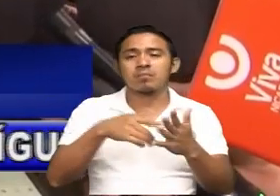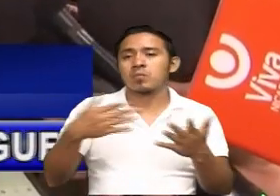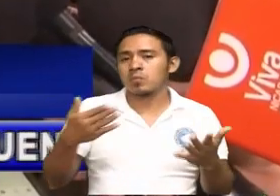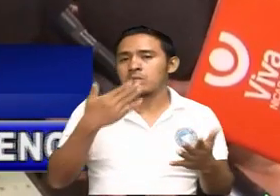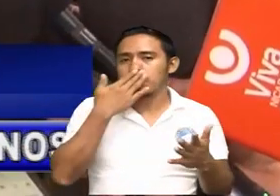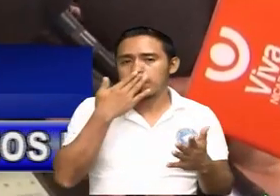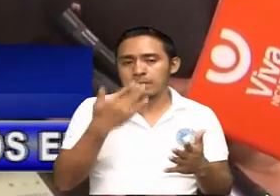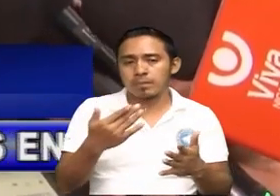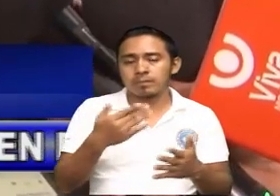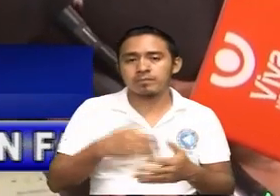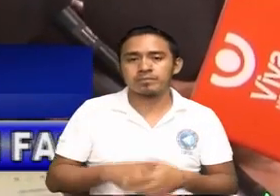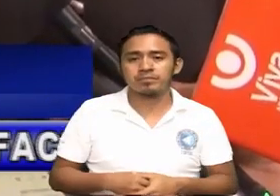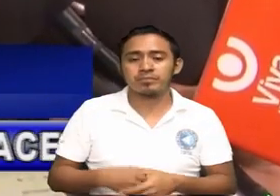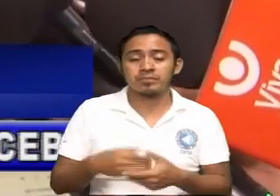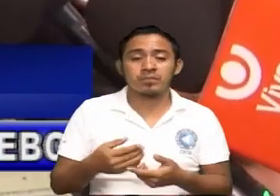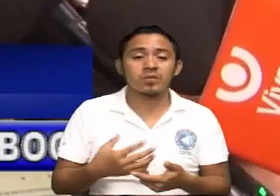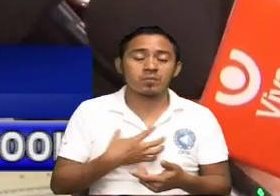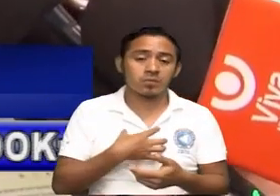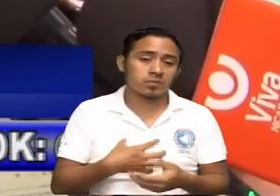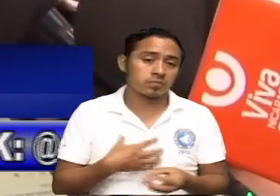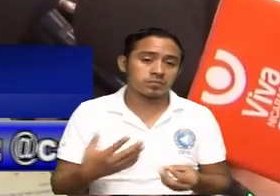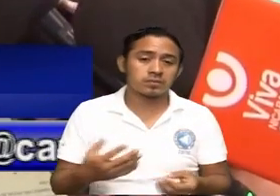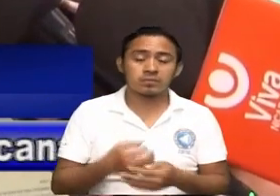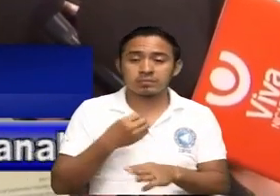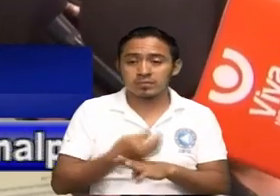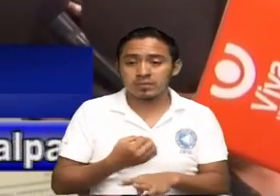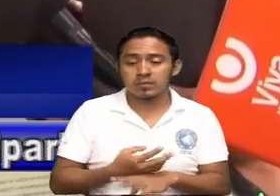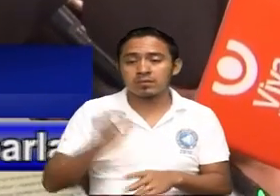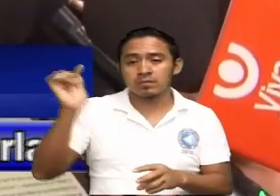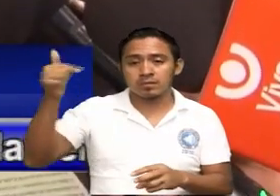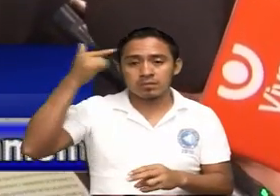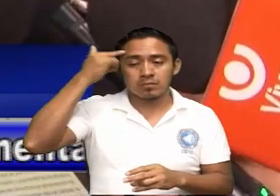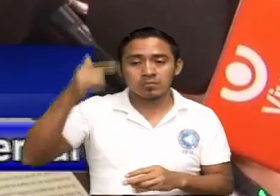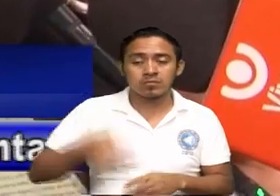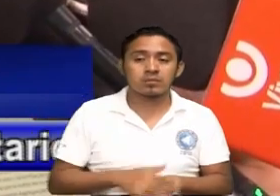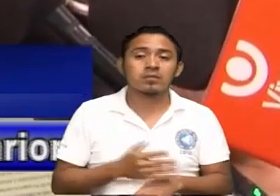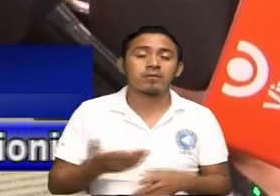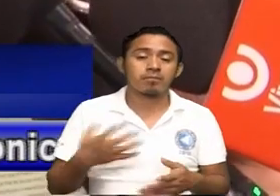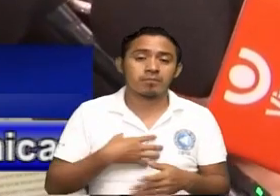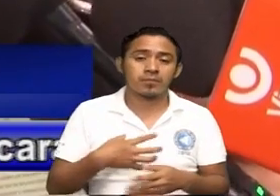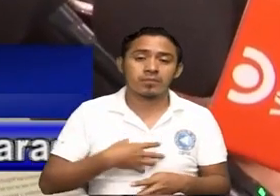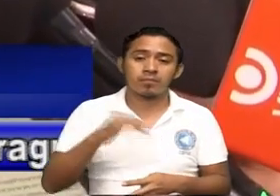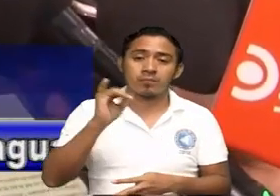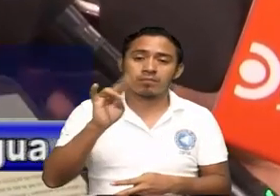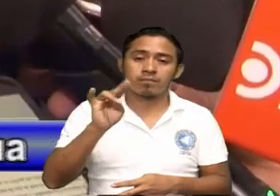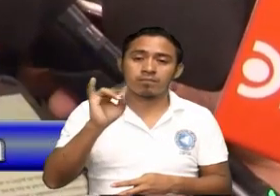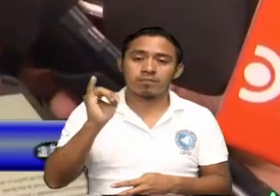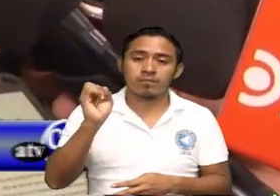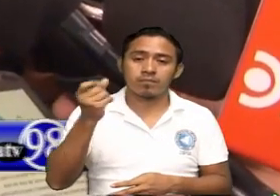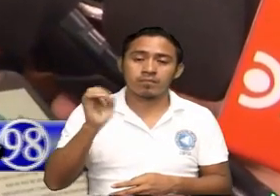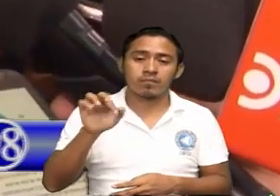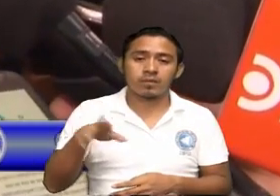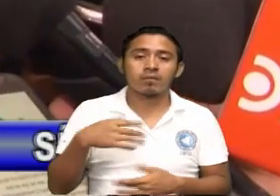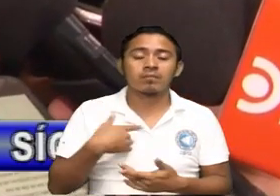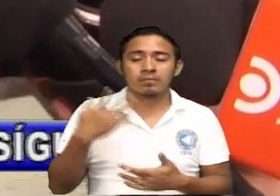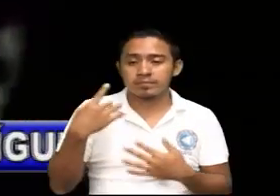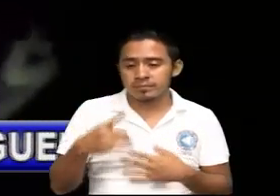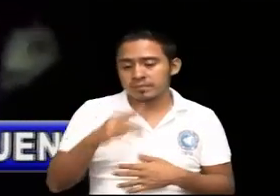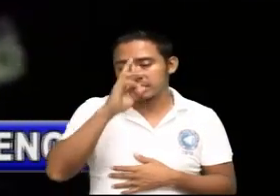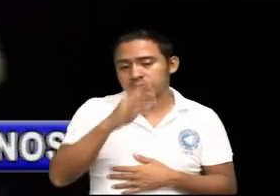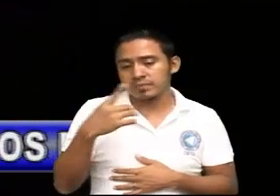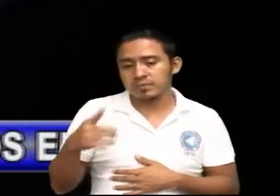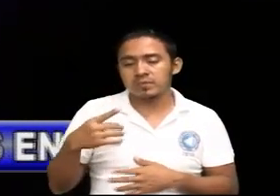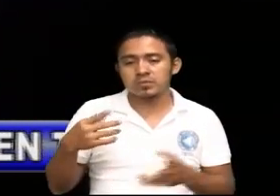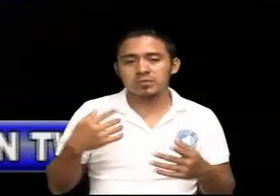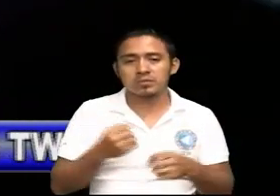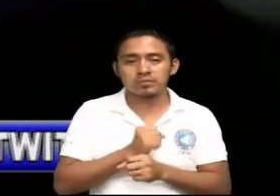¿verdad?, de ese fruto de la alcaldía, del gobierno, ¿verdad?, y de INICER, que restituyen los derechos, ¿verdad?, del trabajador.